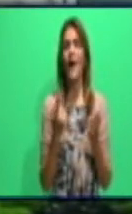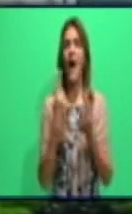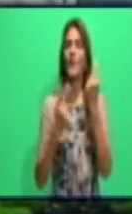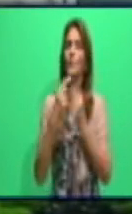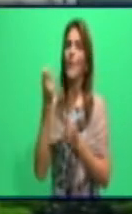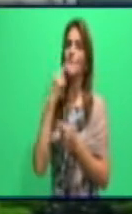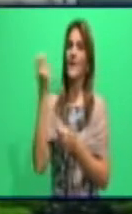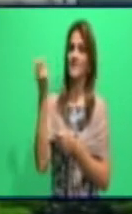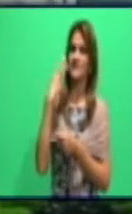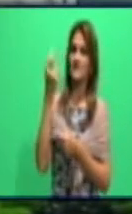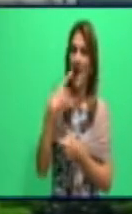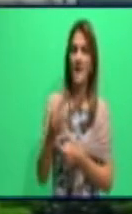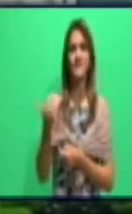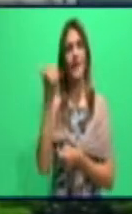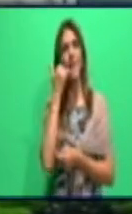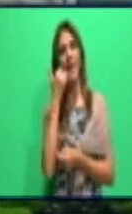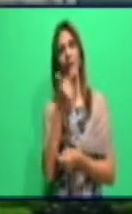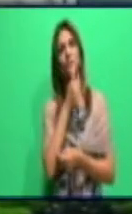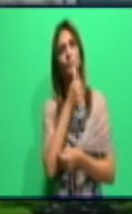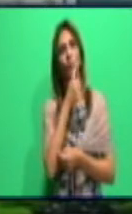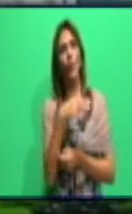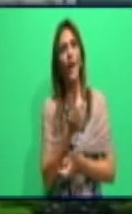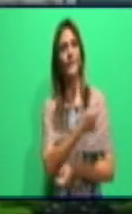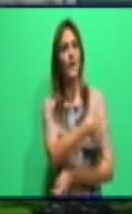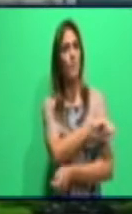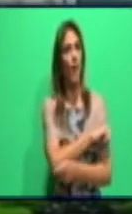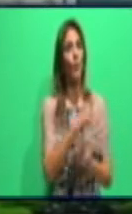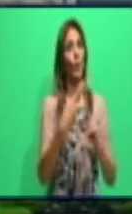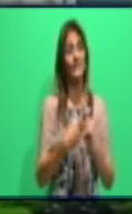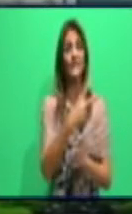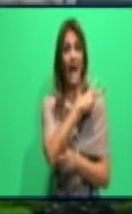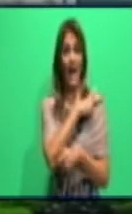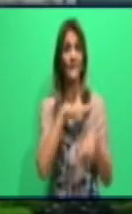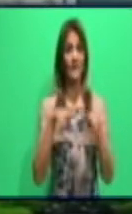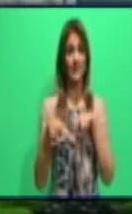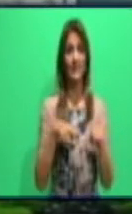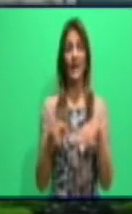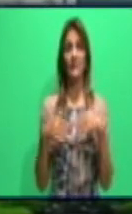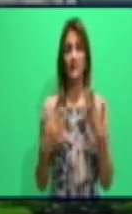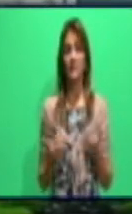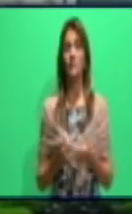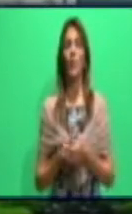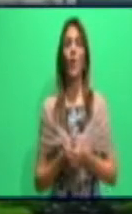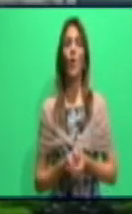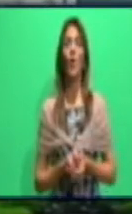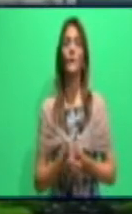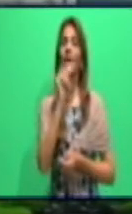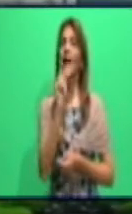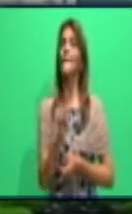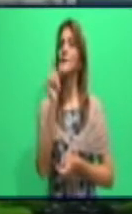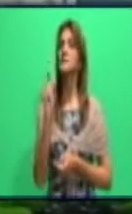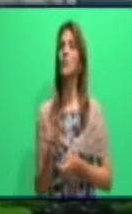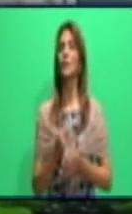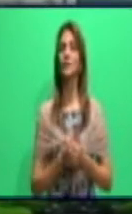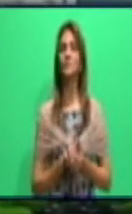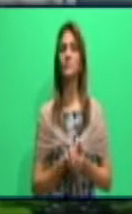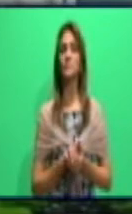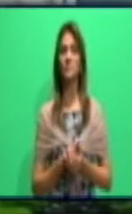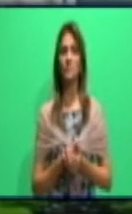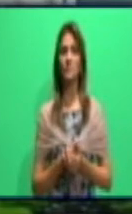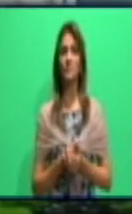dudas tanto de la población como de administrativos acerca de las personas que salen del centro de